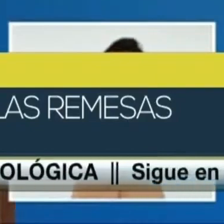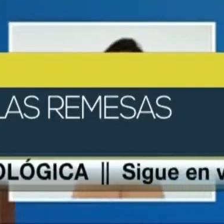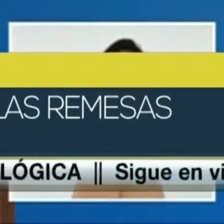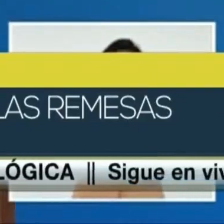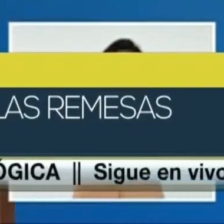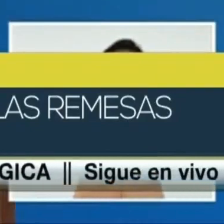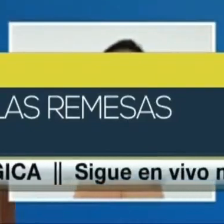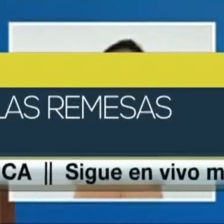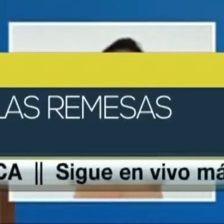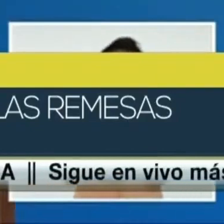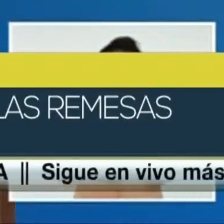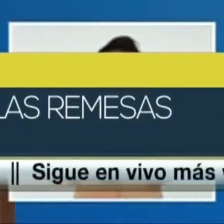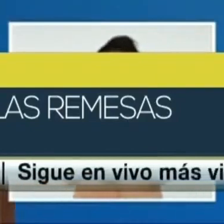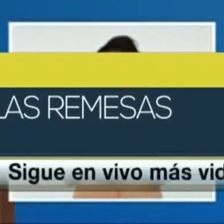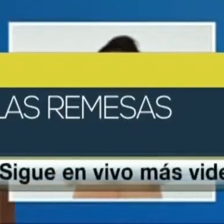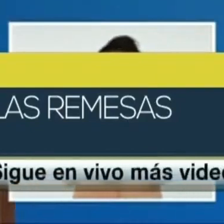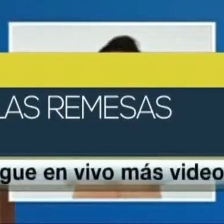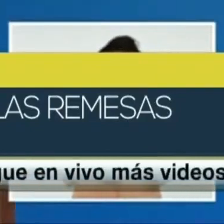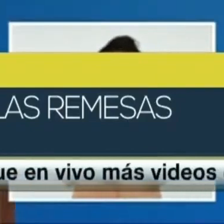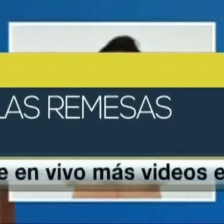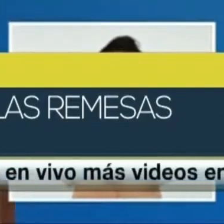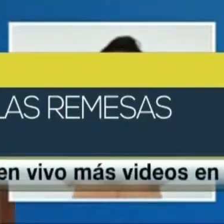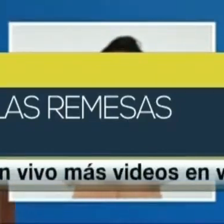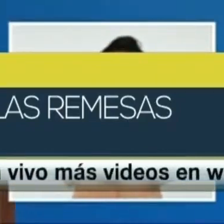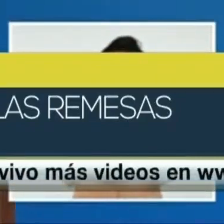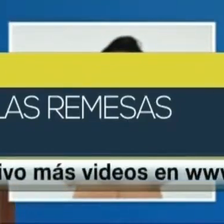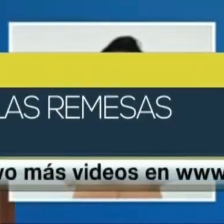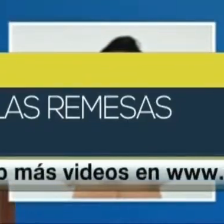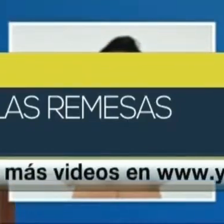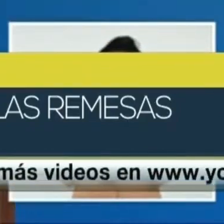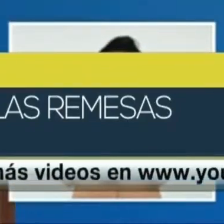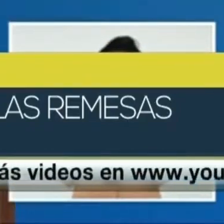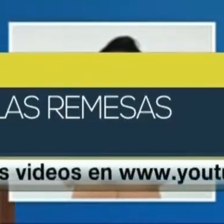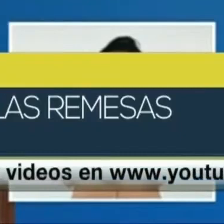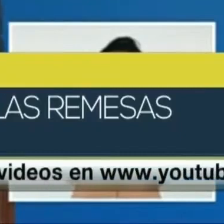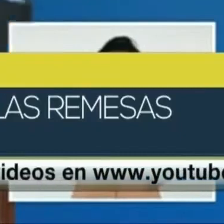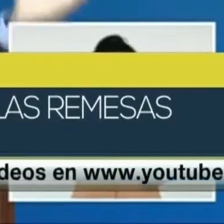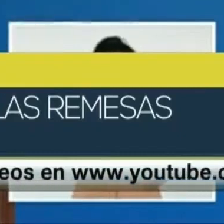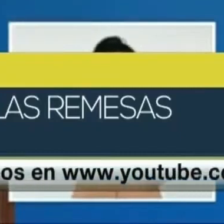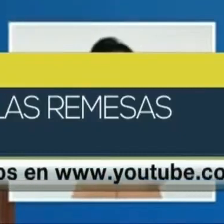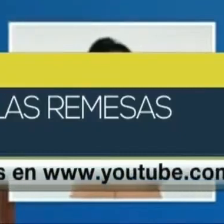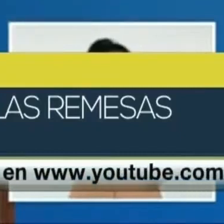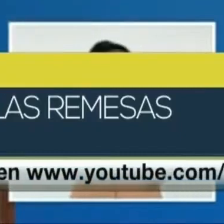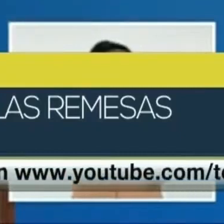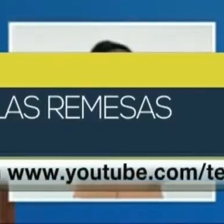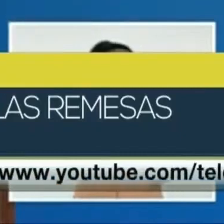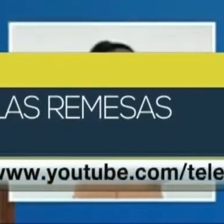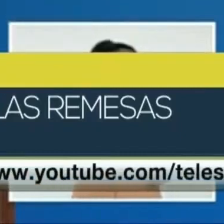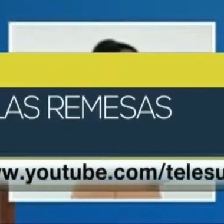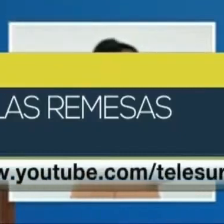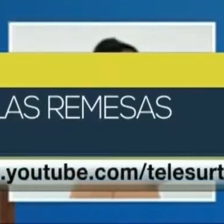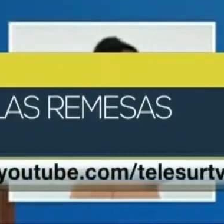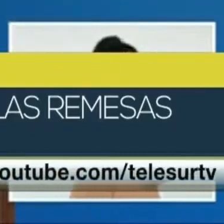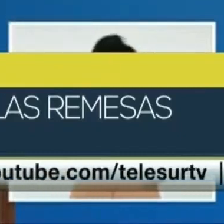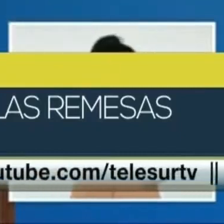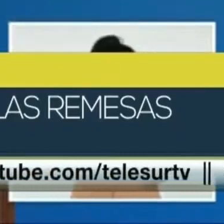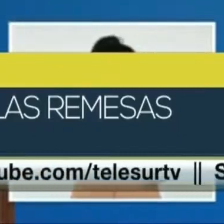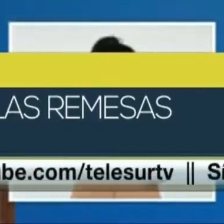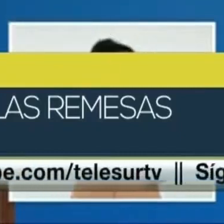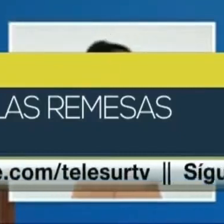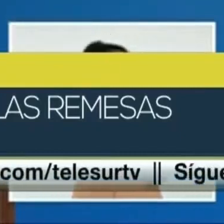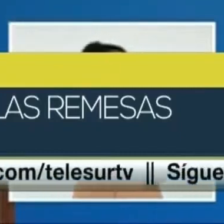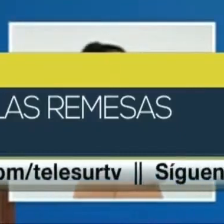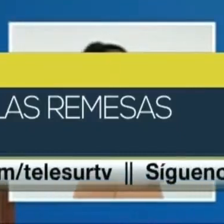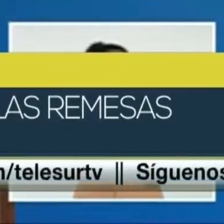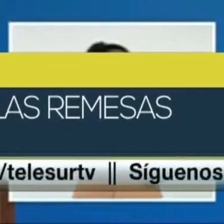remesas, y sería bueno, las remesas, y sería bueno que escuchara también, como haría un presidente democrático, a sus